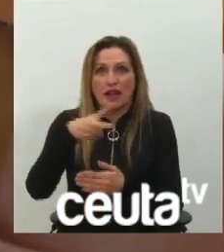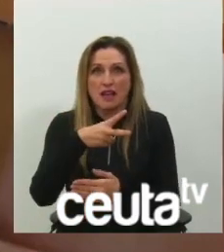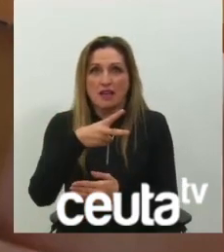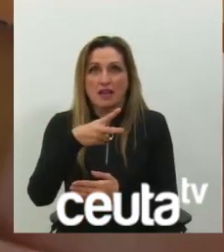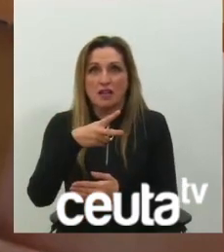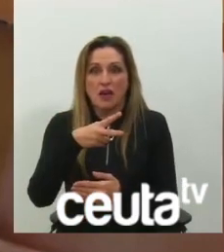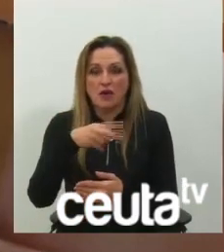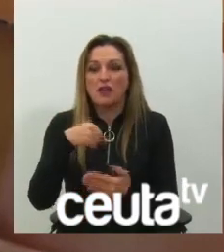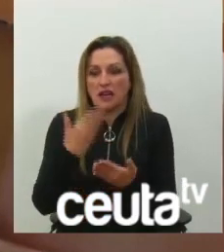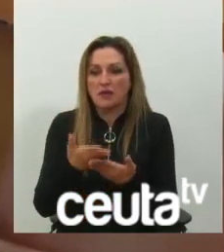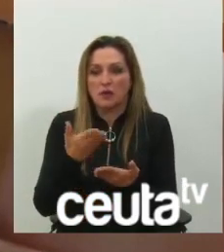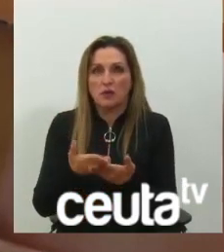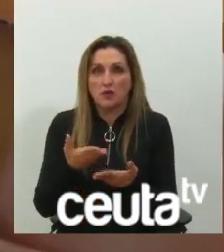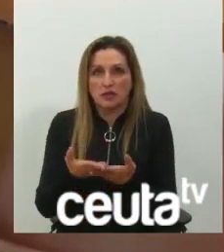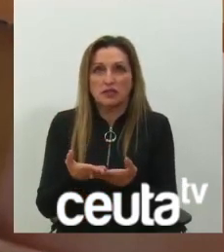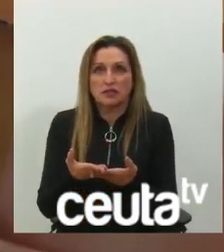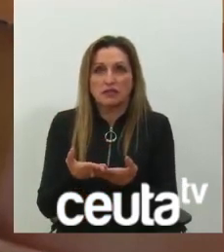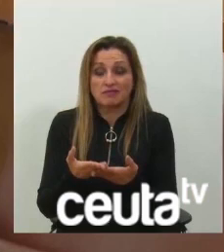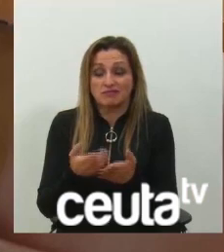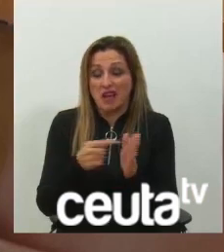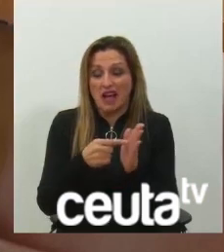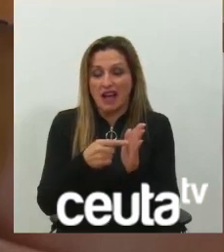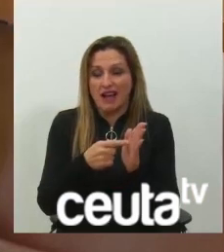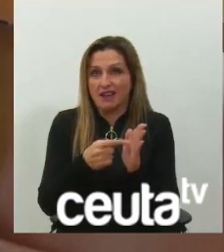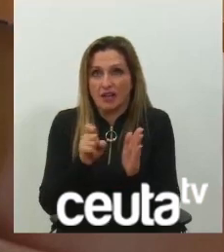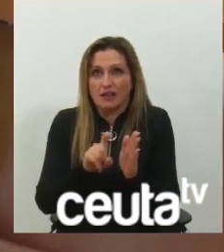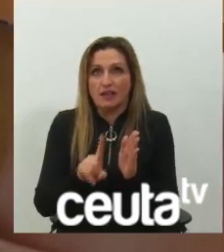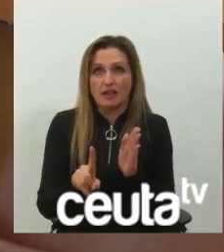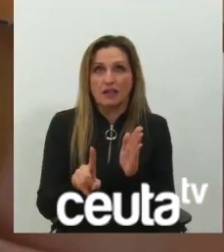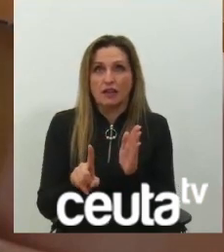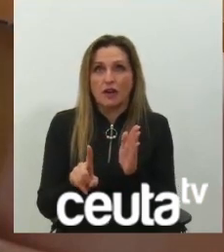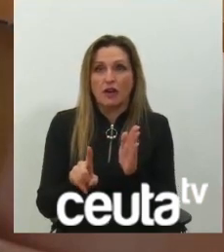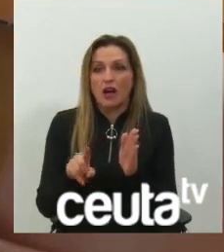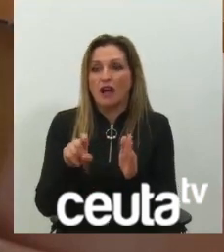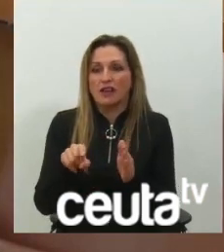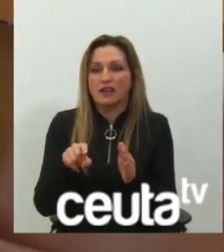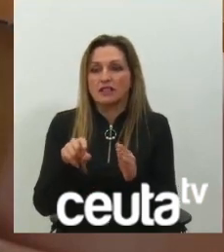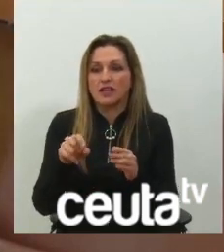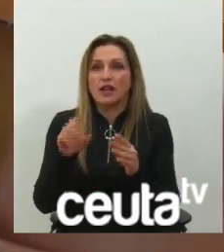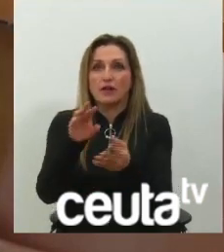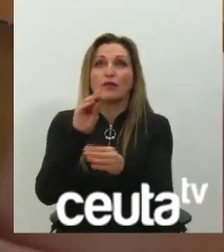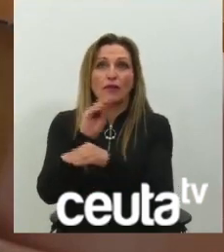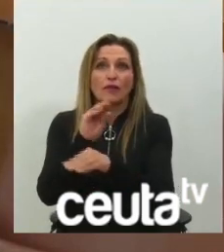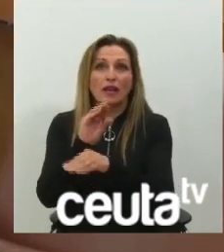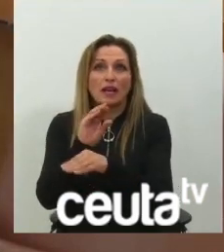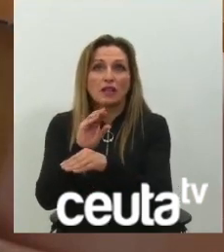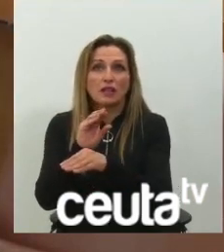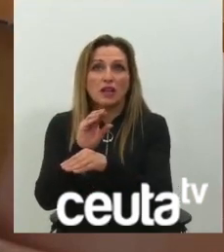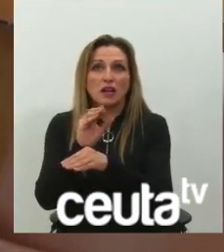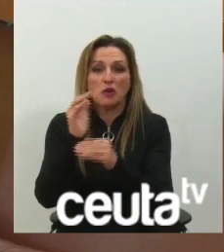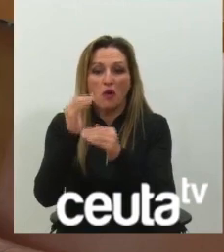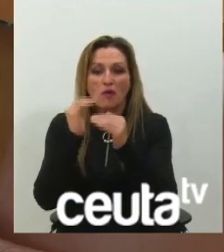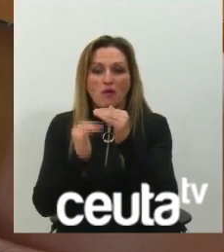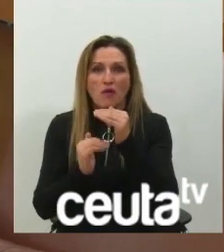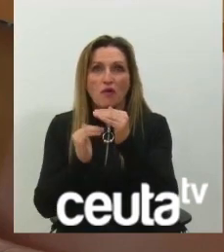propuesta no viene van a pedir que se financia con fondos europeos de donde creen ustedes